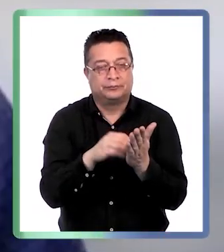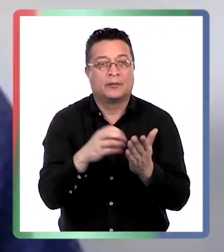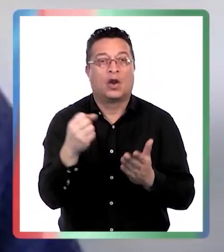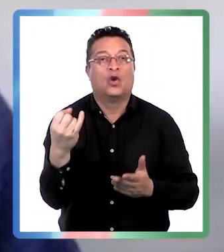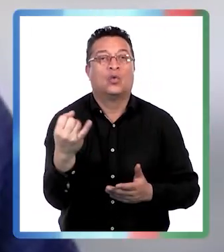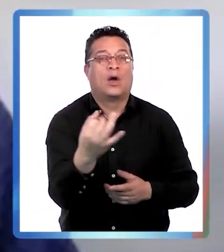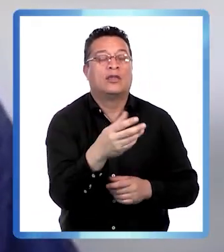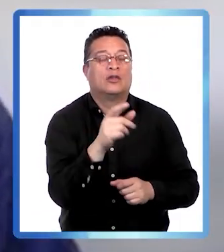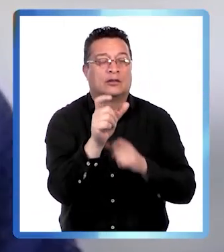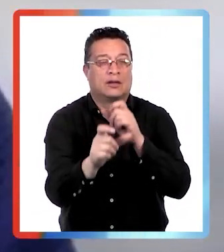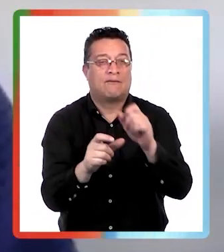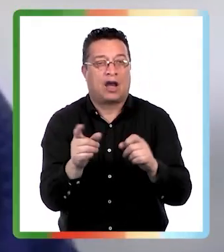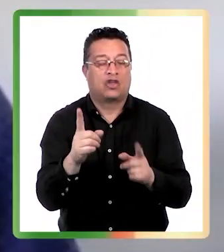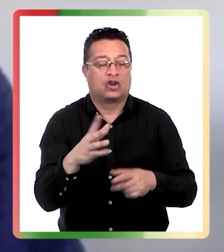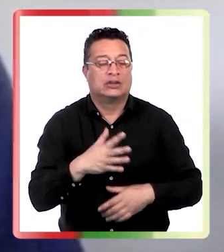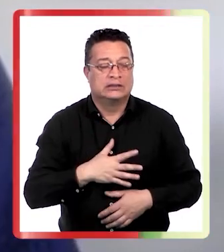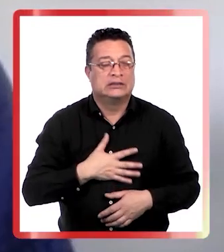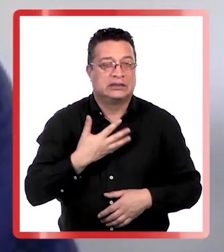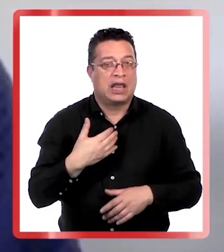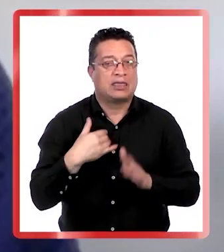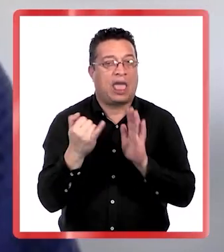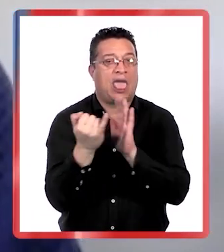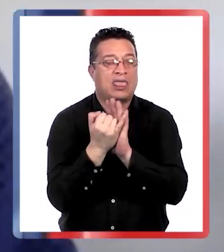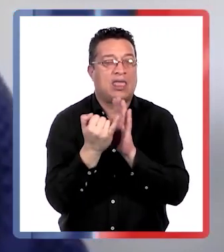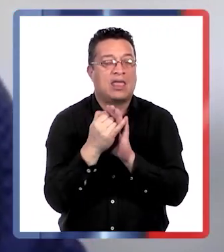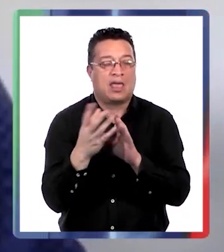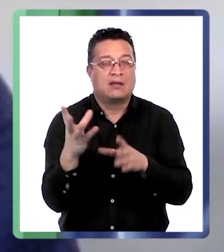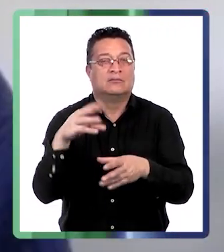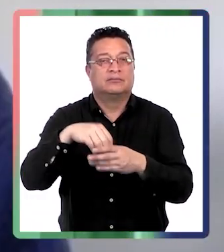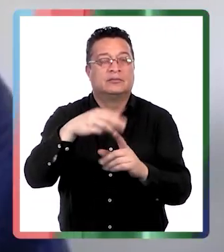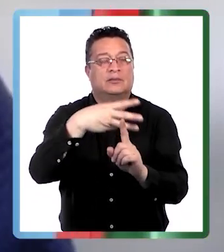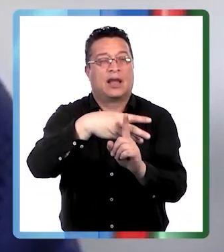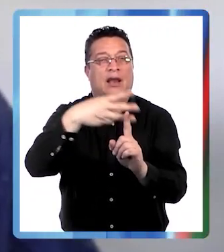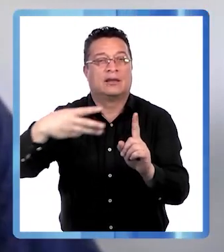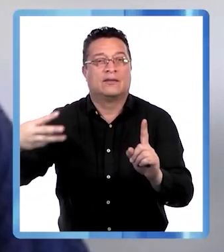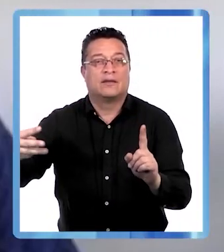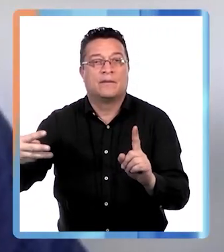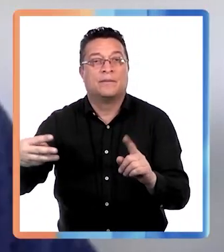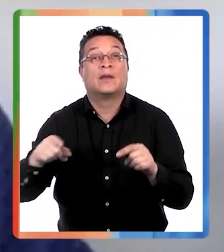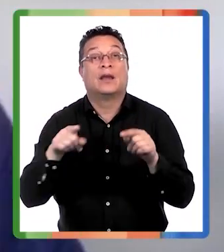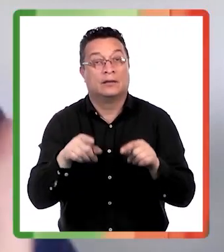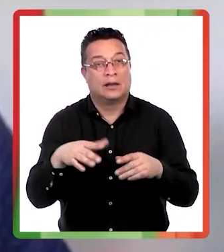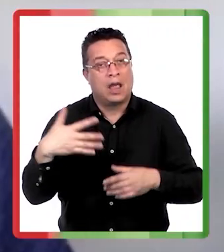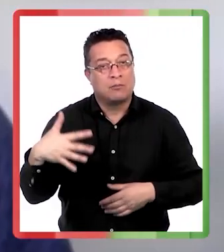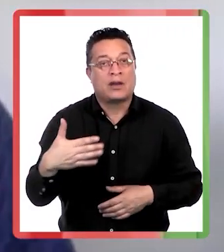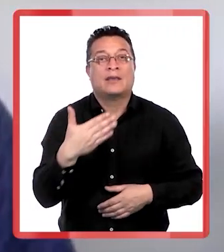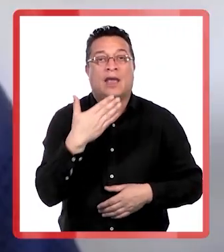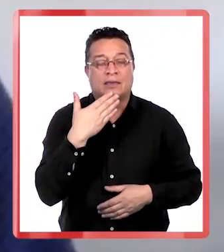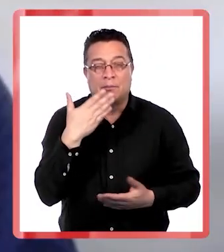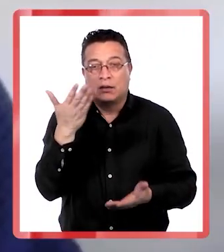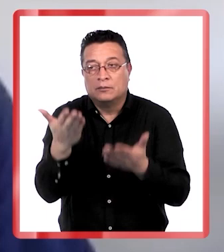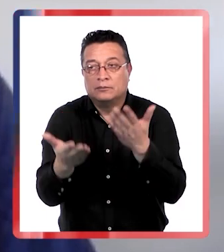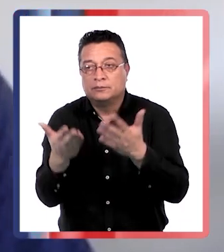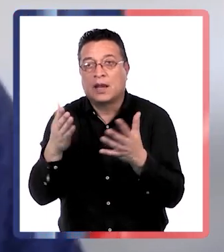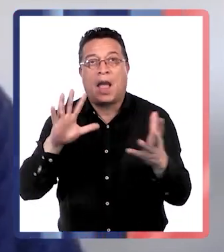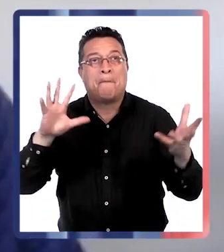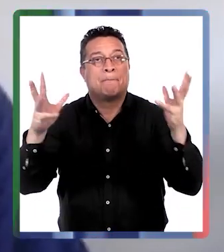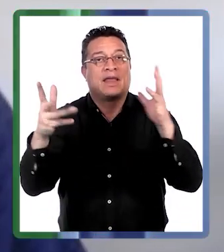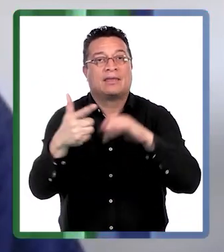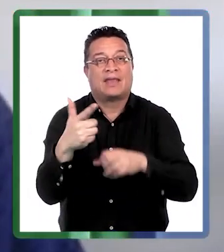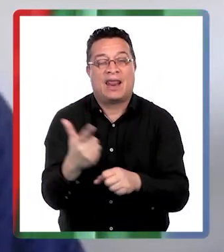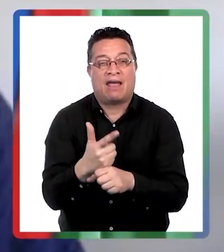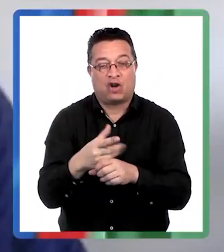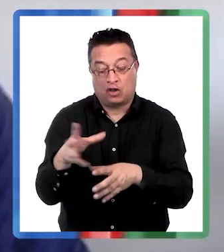data de cuántos trabajadores adscriben o se identifican, mejor dicho, con la comunidad LGBTI+. También es importante medir si el